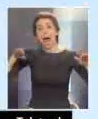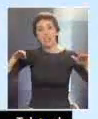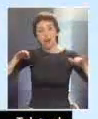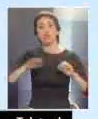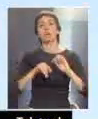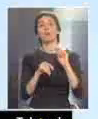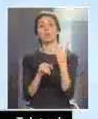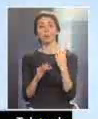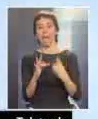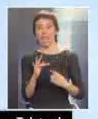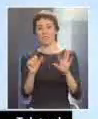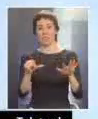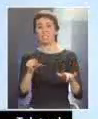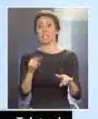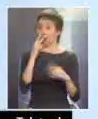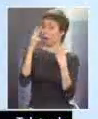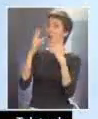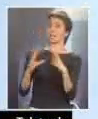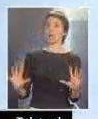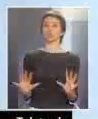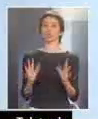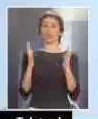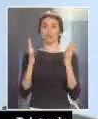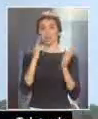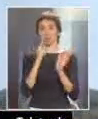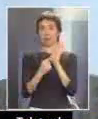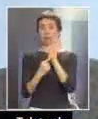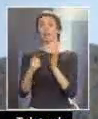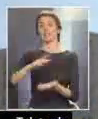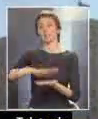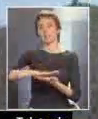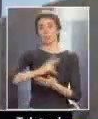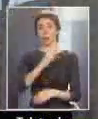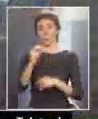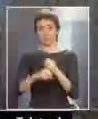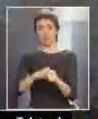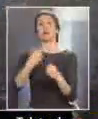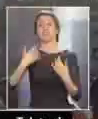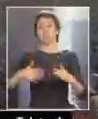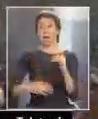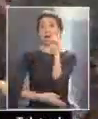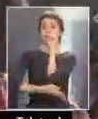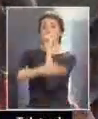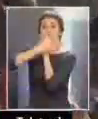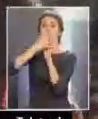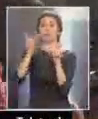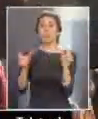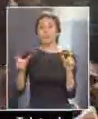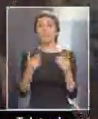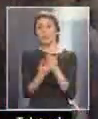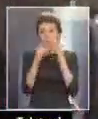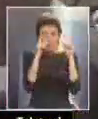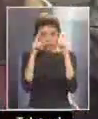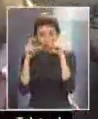grandes sorpresas que tenía este, uno de los símbolos más importantes del Bicentenario. Ya está izada, hay mucha gente que se ha sacado fotografías en